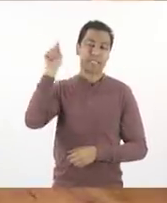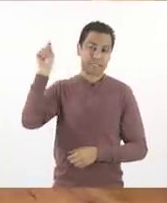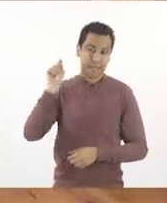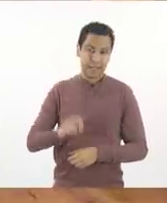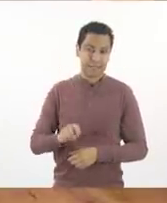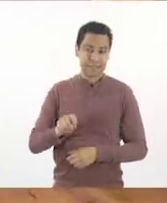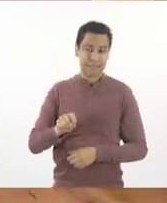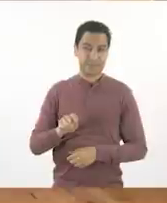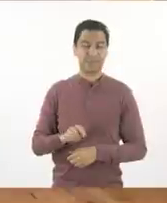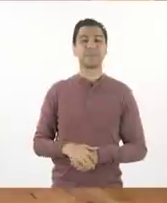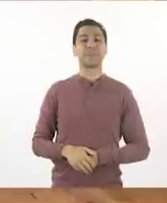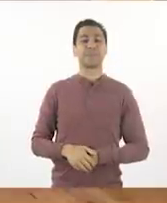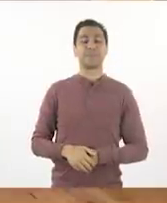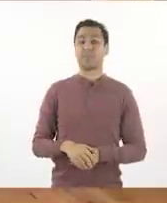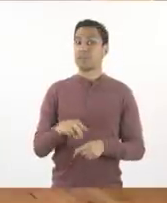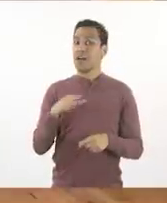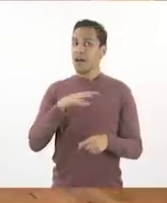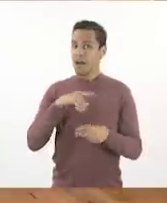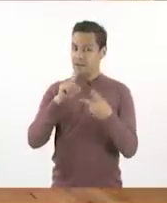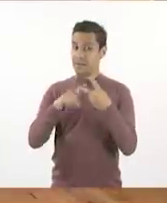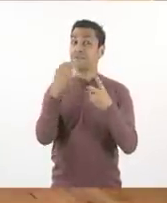es? Hay dos.